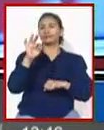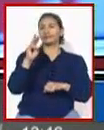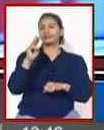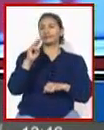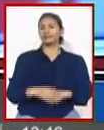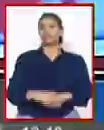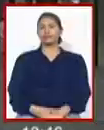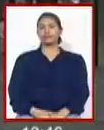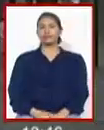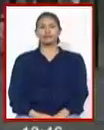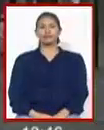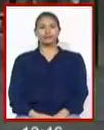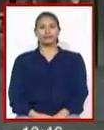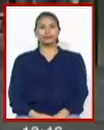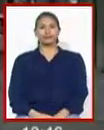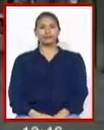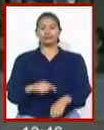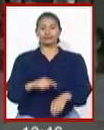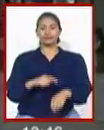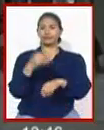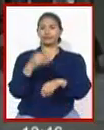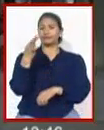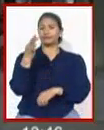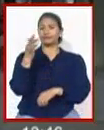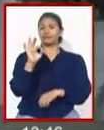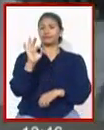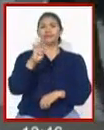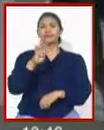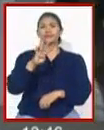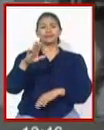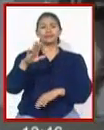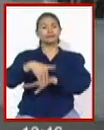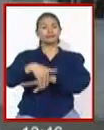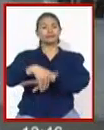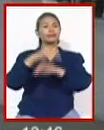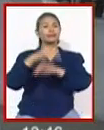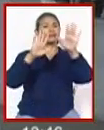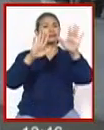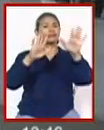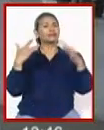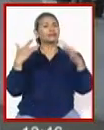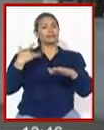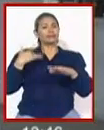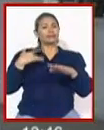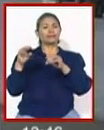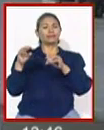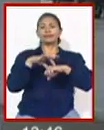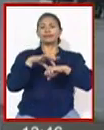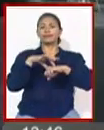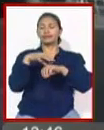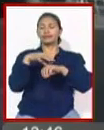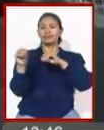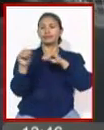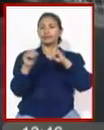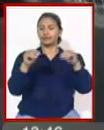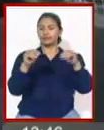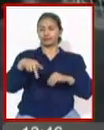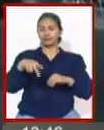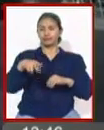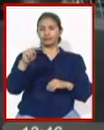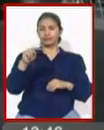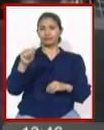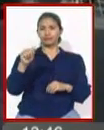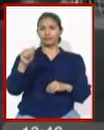Richter. Eran las 19:44 de la noche de este domingo cuando se registró el sismo en el municipio de Punata. Según